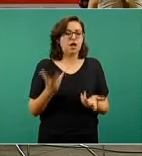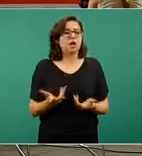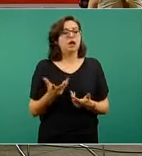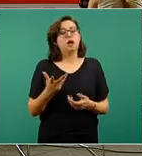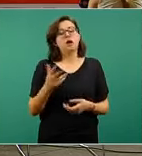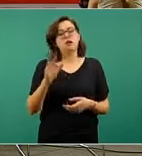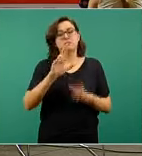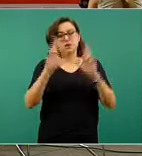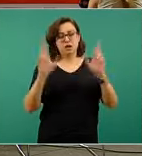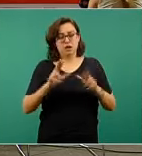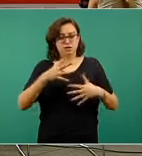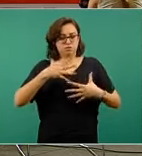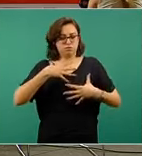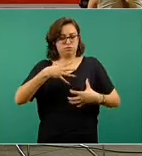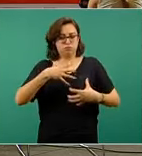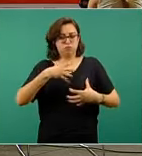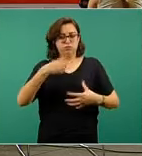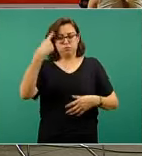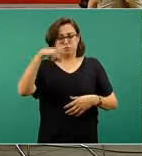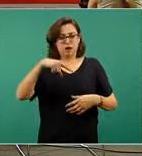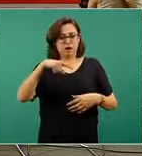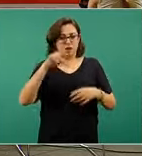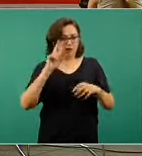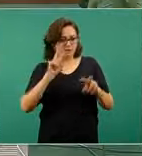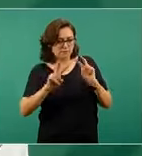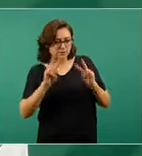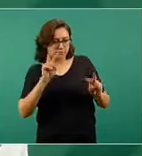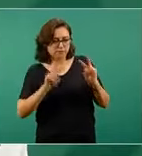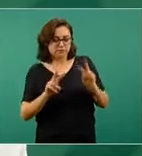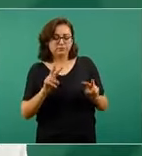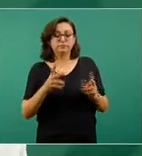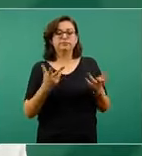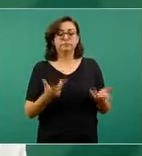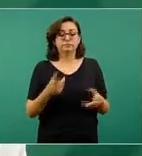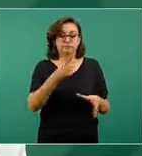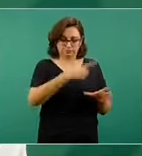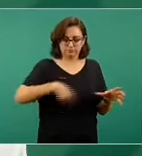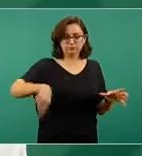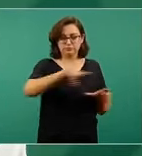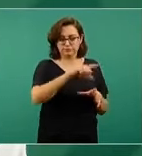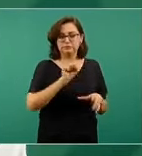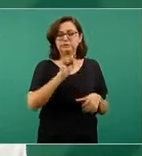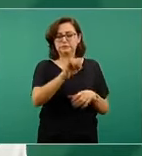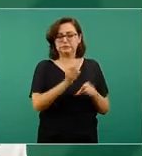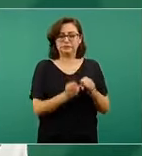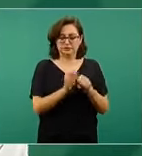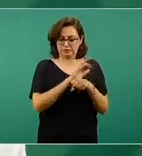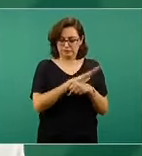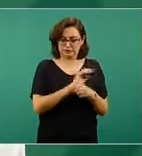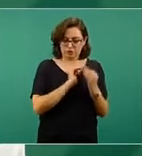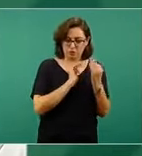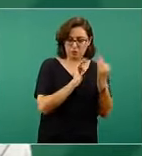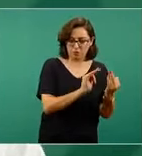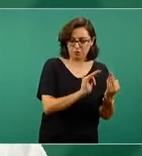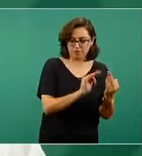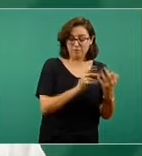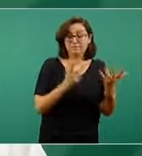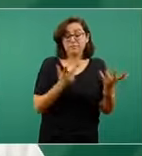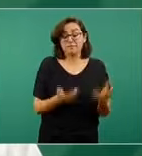X, etcétera. ¿Eso por qué preocupa? porque en la narrativa pública, en el